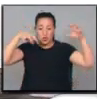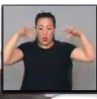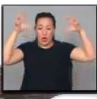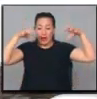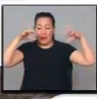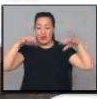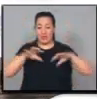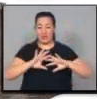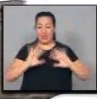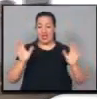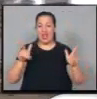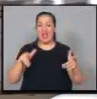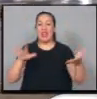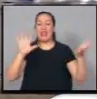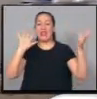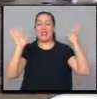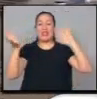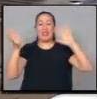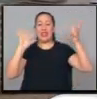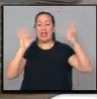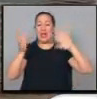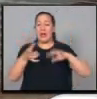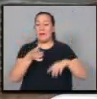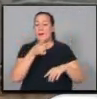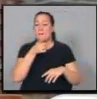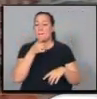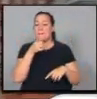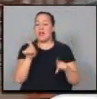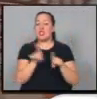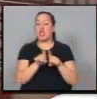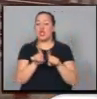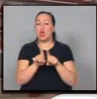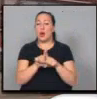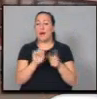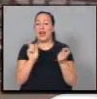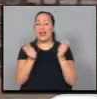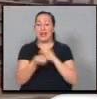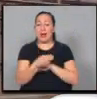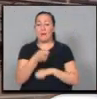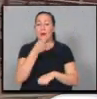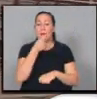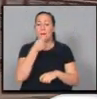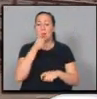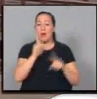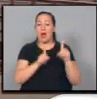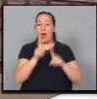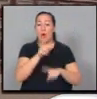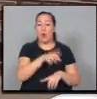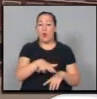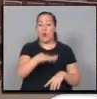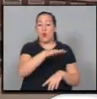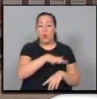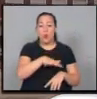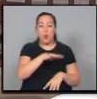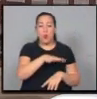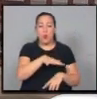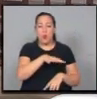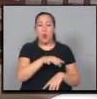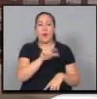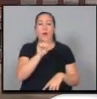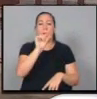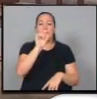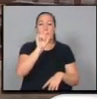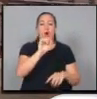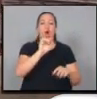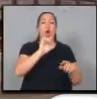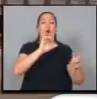es este clima tropical que evidentemente debe estar cambiando, que hace que, por ejemplo, en algunos lugares se vea pequeñas aperturas en el cielo y